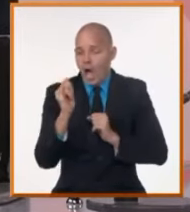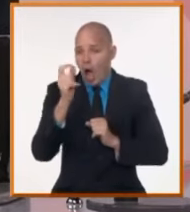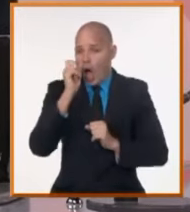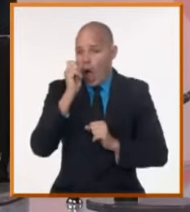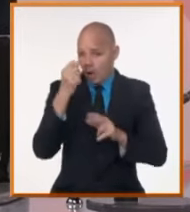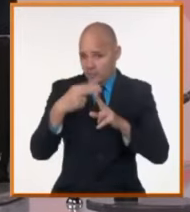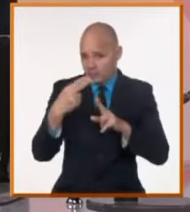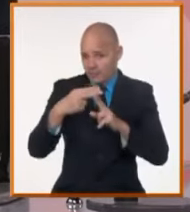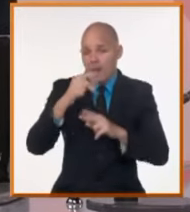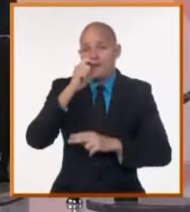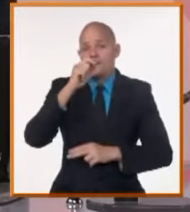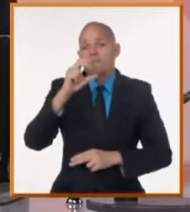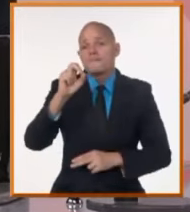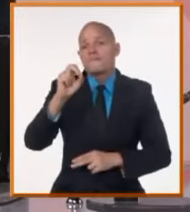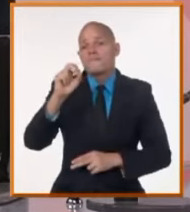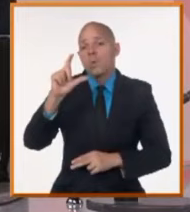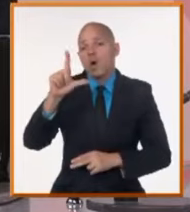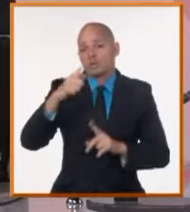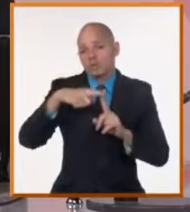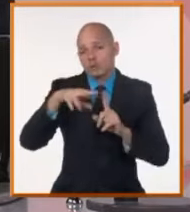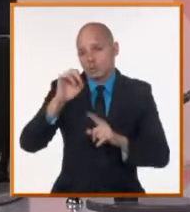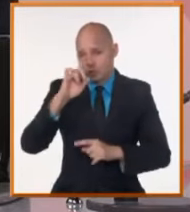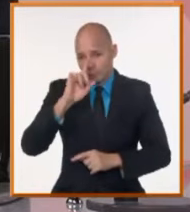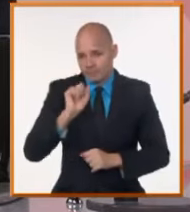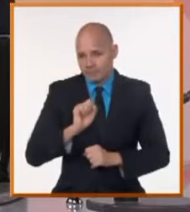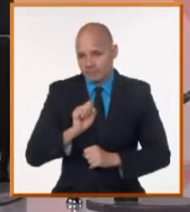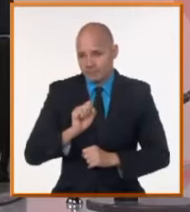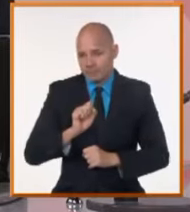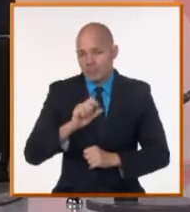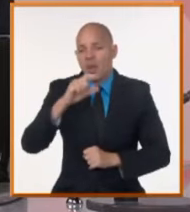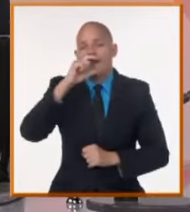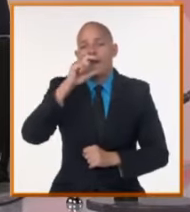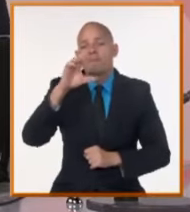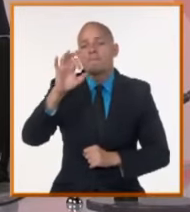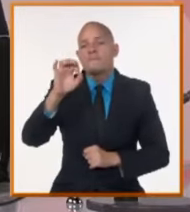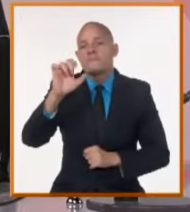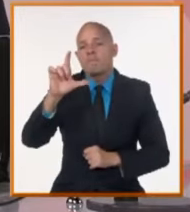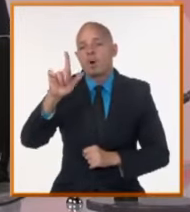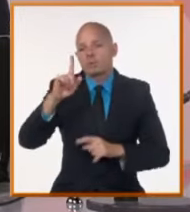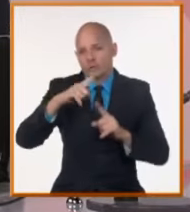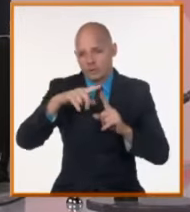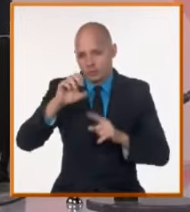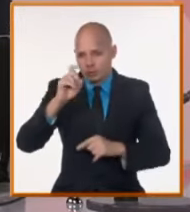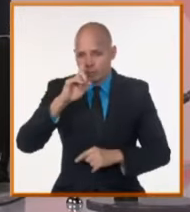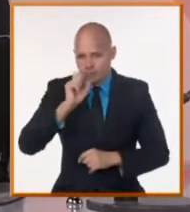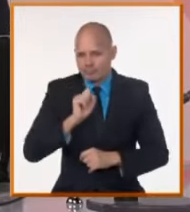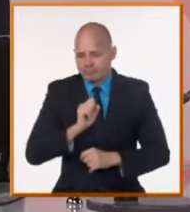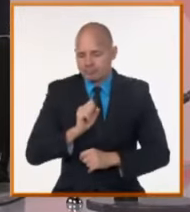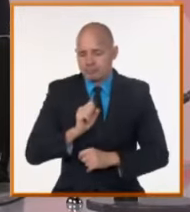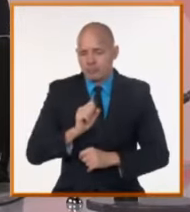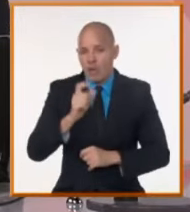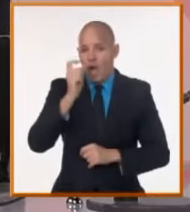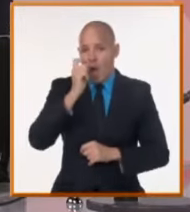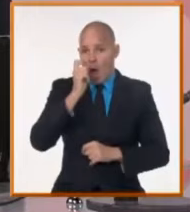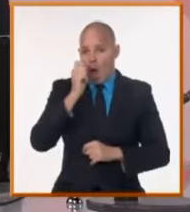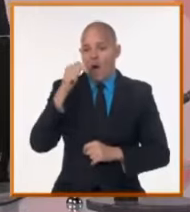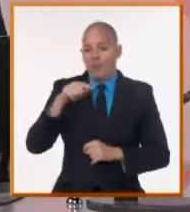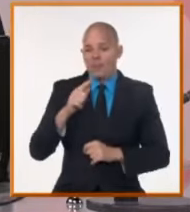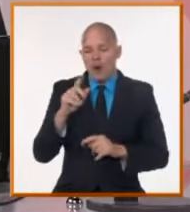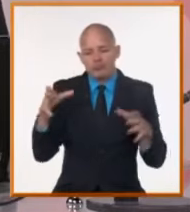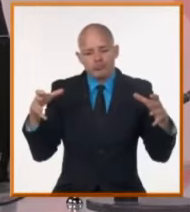durante un encuentro con parte de la comunidad cubana más extremista, donde... Bueno, lo deja bien